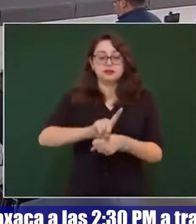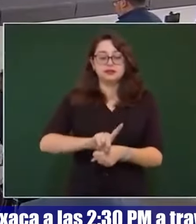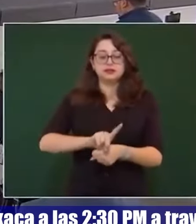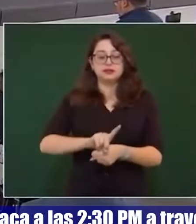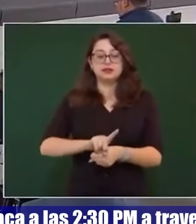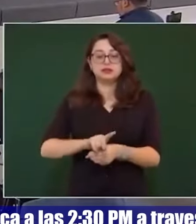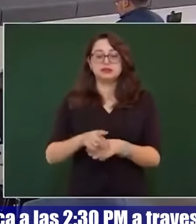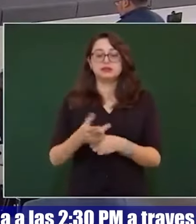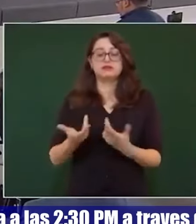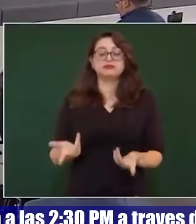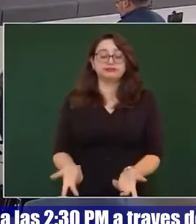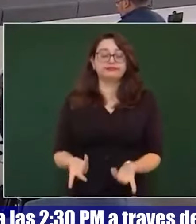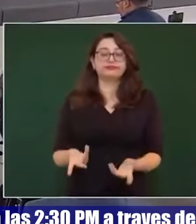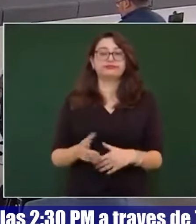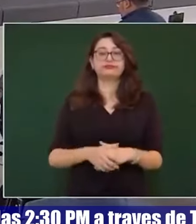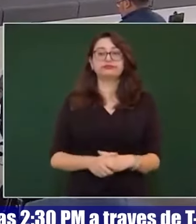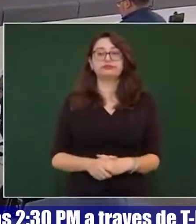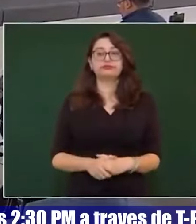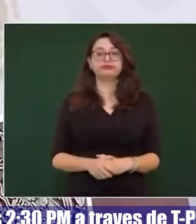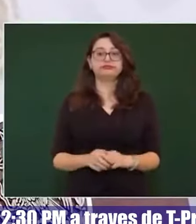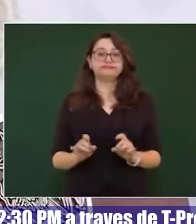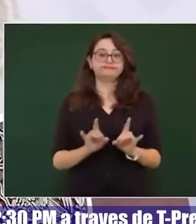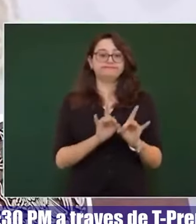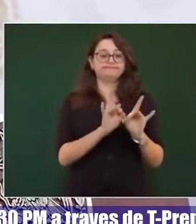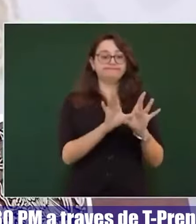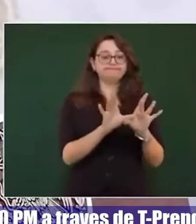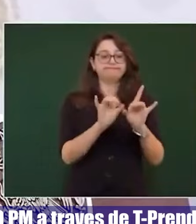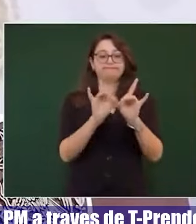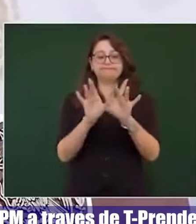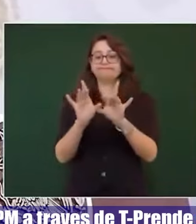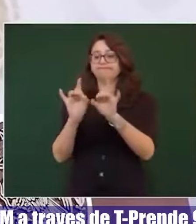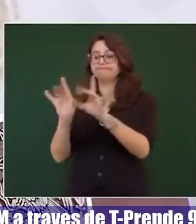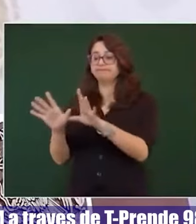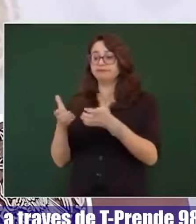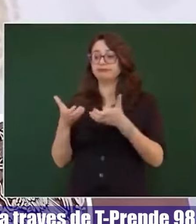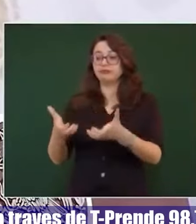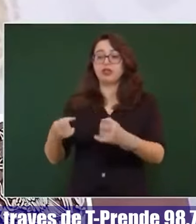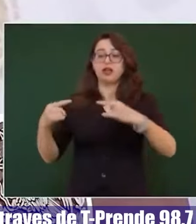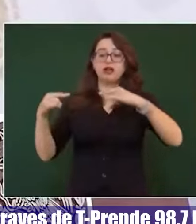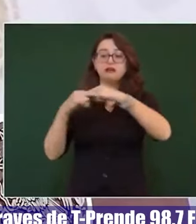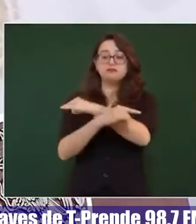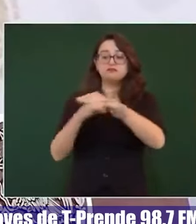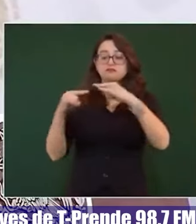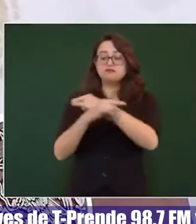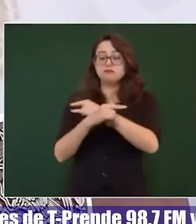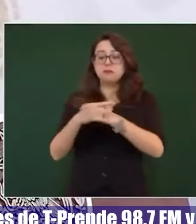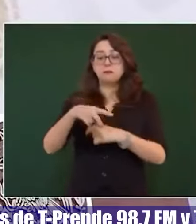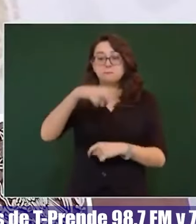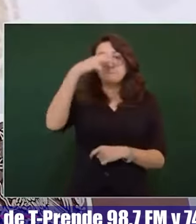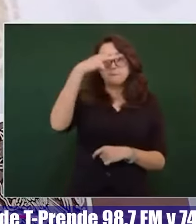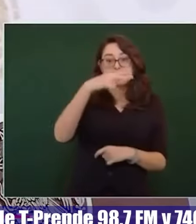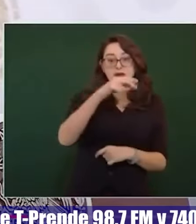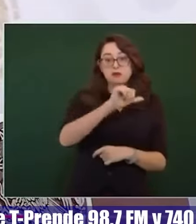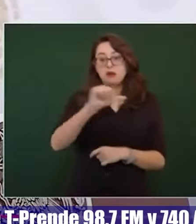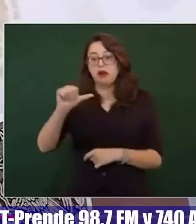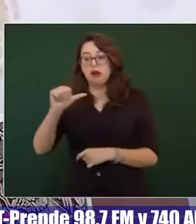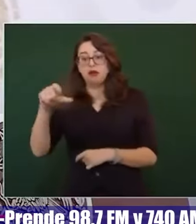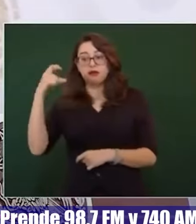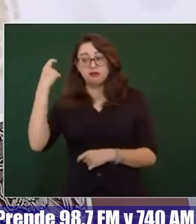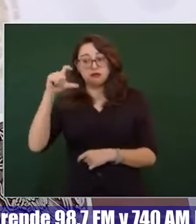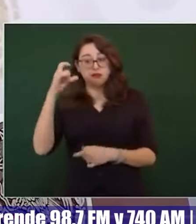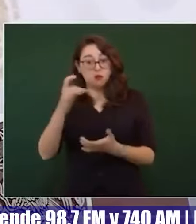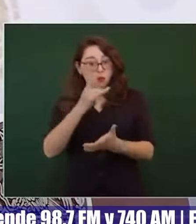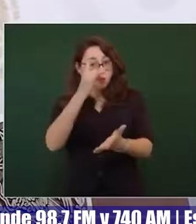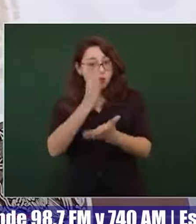nacional el comandante de la guardia nacional el comisario general David Córdoba cuestionado sobre esta aa de inseguridad dice que